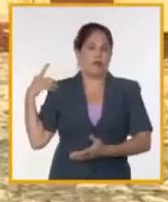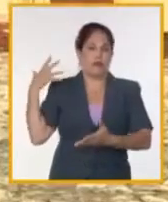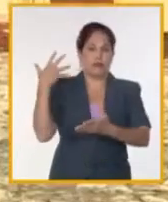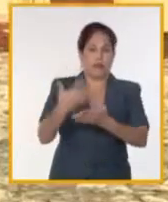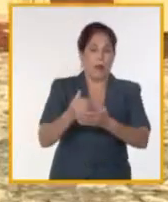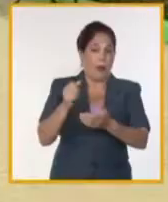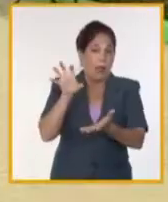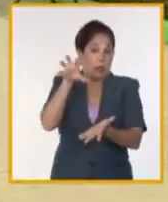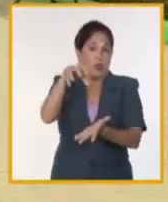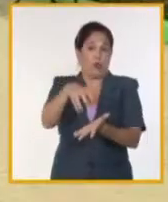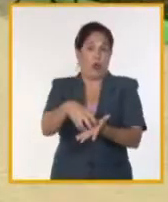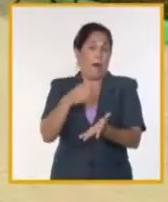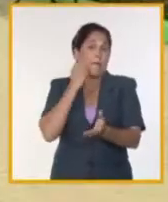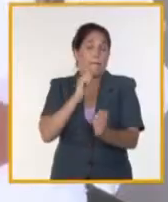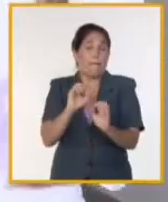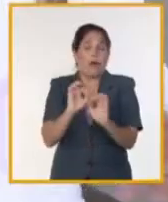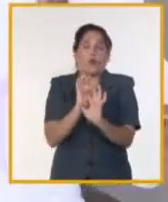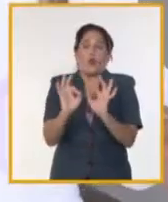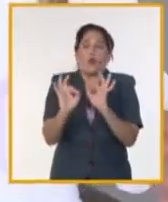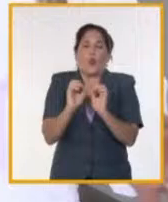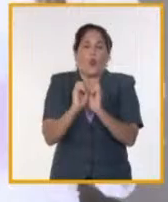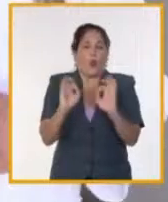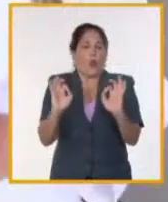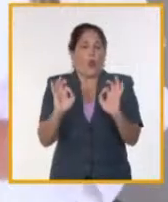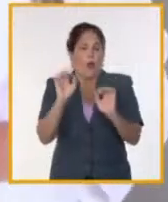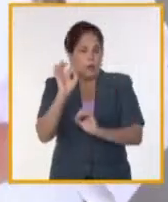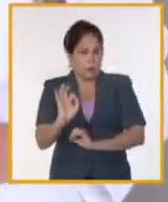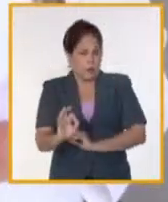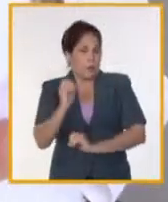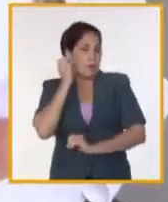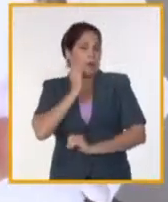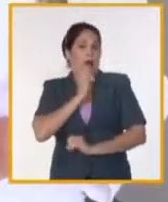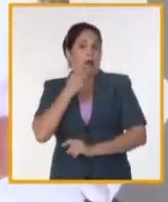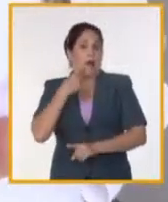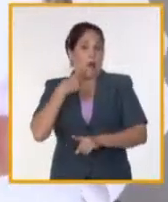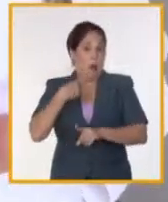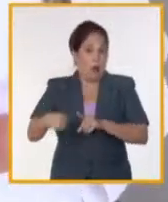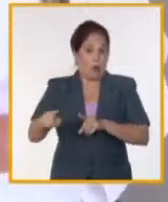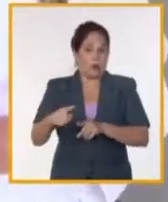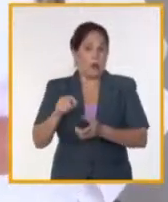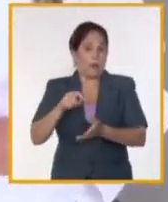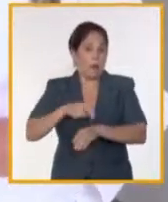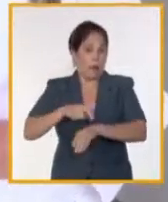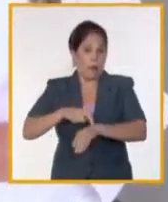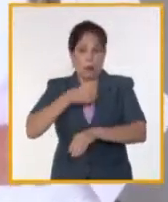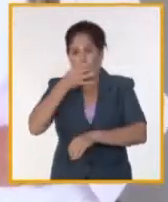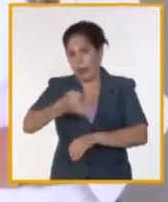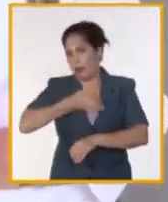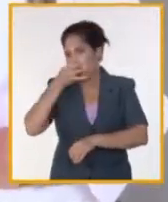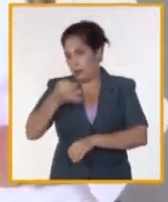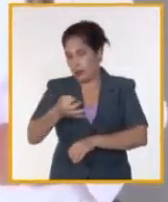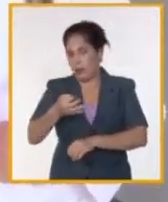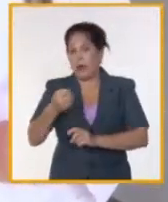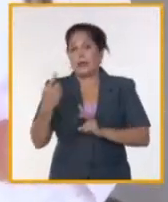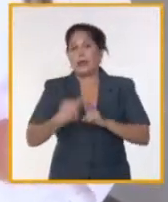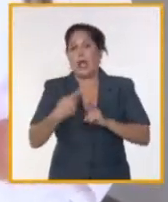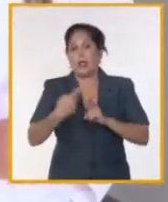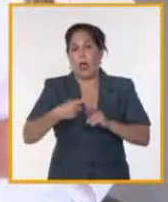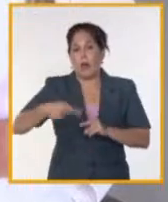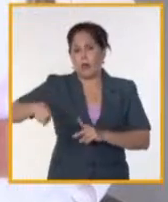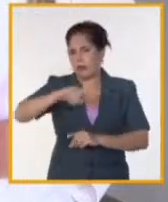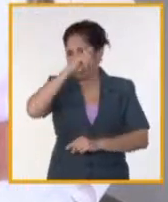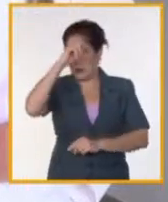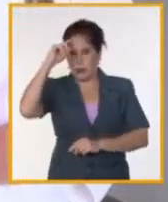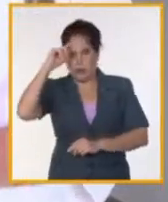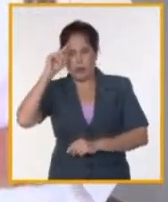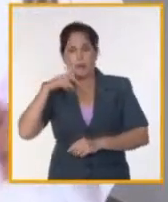más conservadas del país. Marrero Cruz, en otro momento de sus palabras a los yayaberos, resaltó los esfuerzos en Santi Espíritus